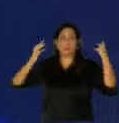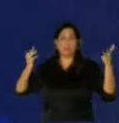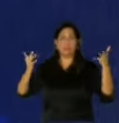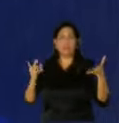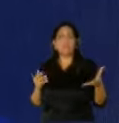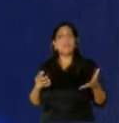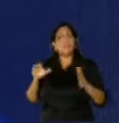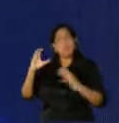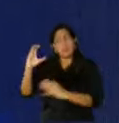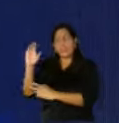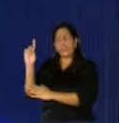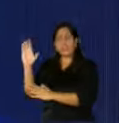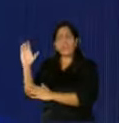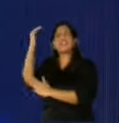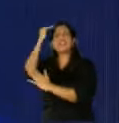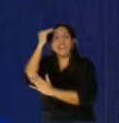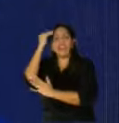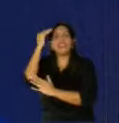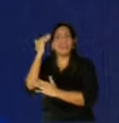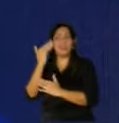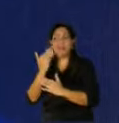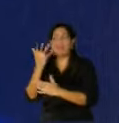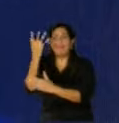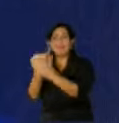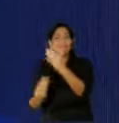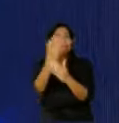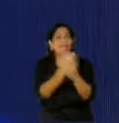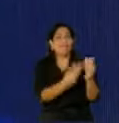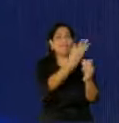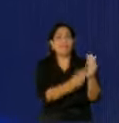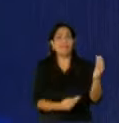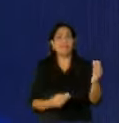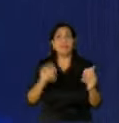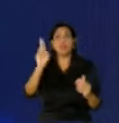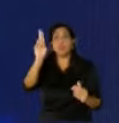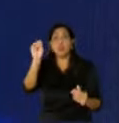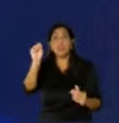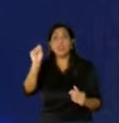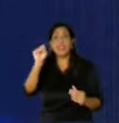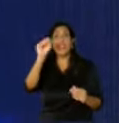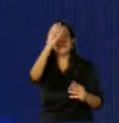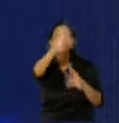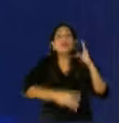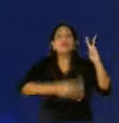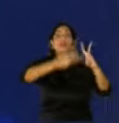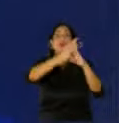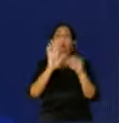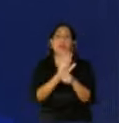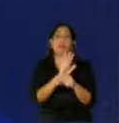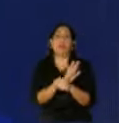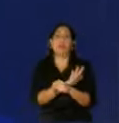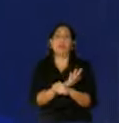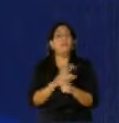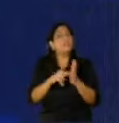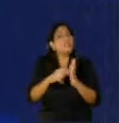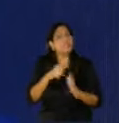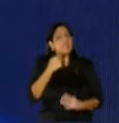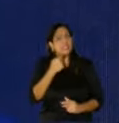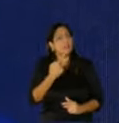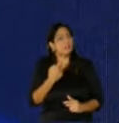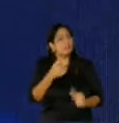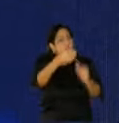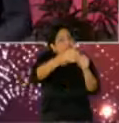la política que ha establecido la limitación de equipo que existe en Estados Unidos y en el mundo, y dice, utilice su prioridad, establezca